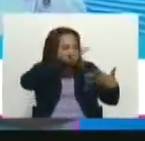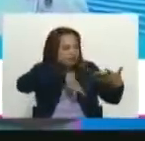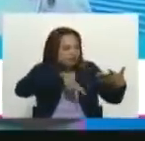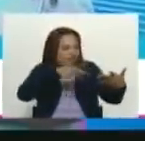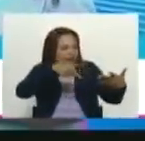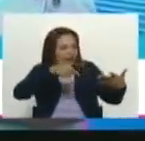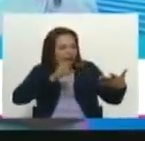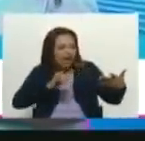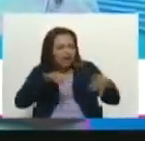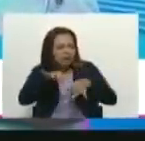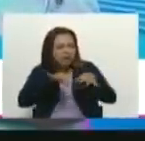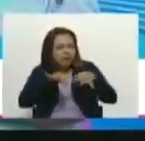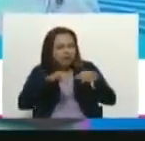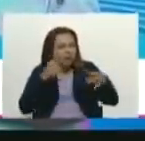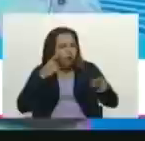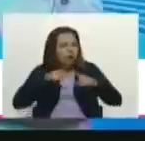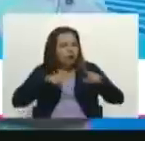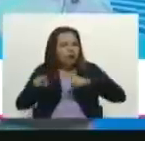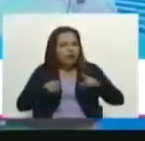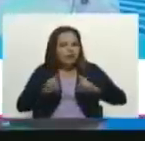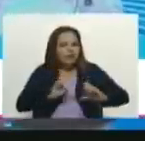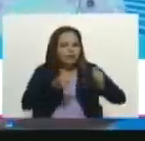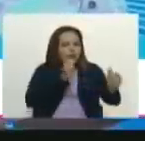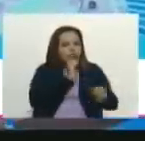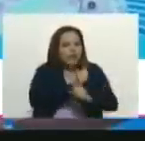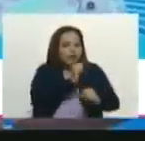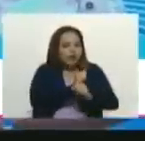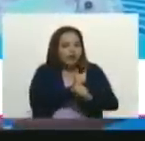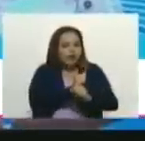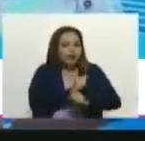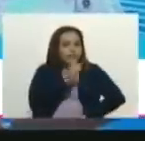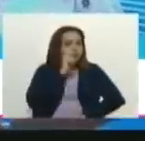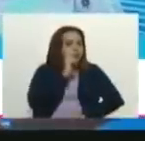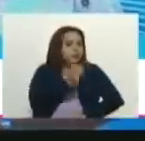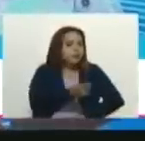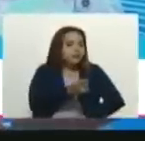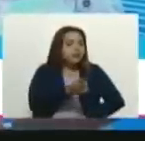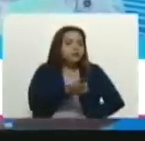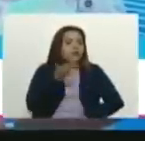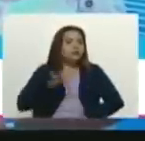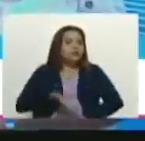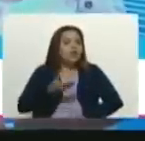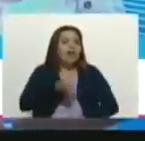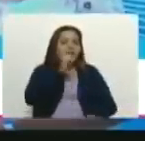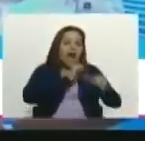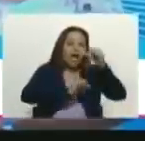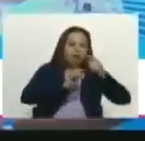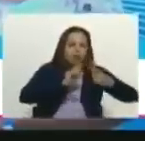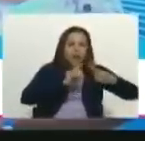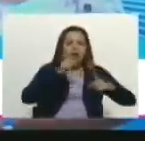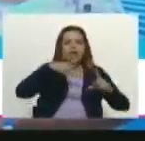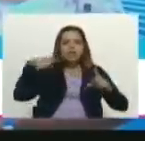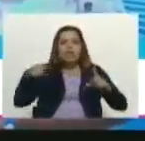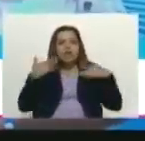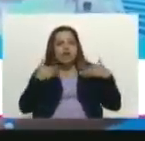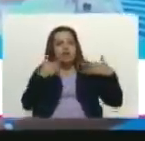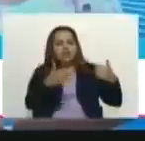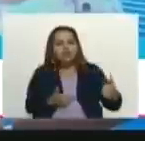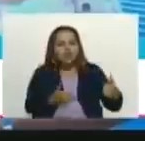aquí en el centro de mando y actuamos con las prioridades. Agua, electricidad,